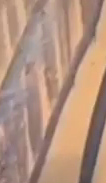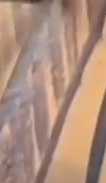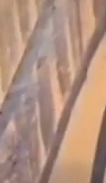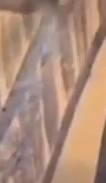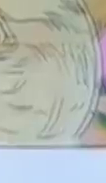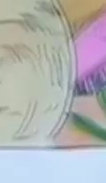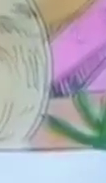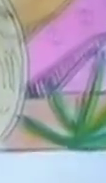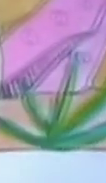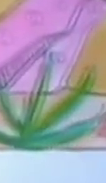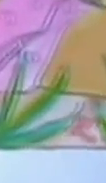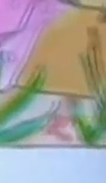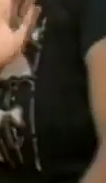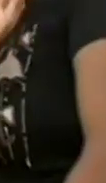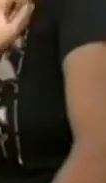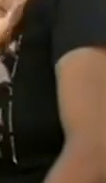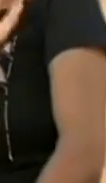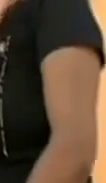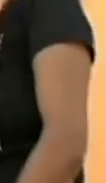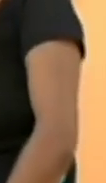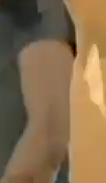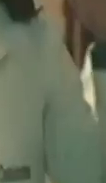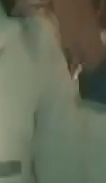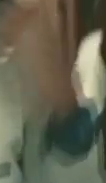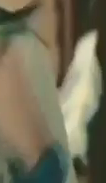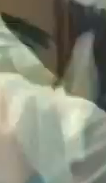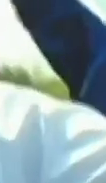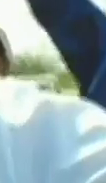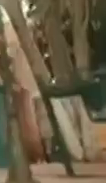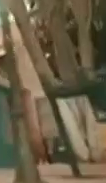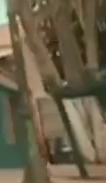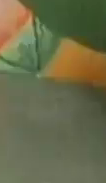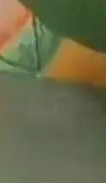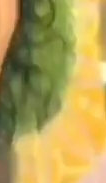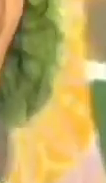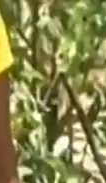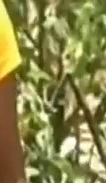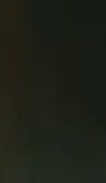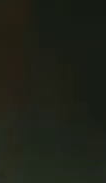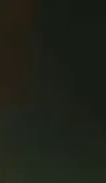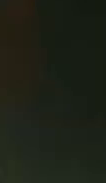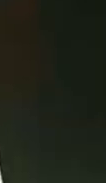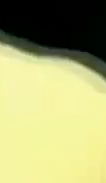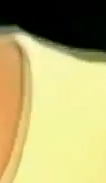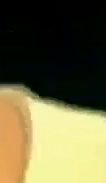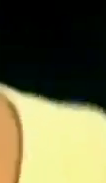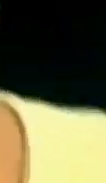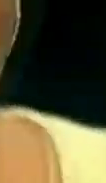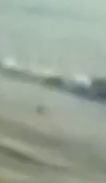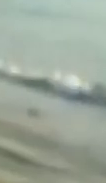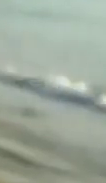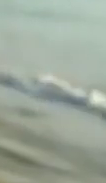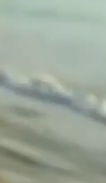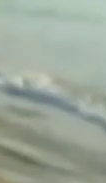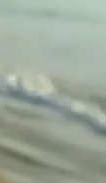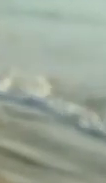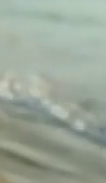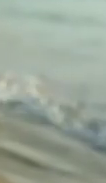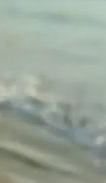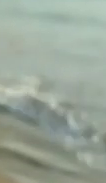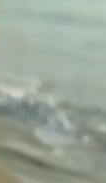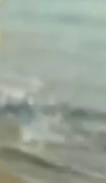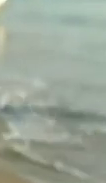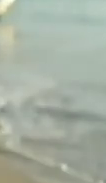todo más bonito y mejor, a sembrar esperanza, porque la misión es Venezuela Mujer. Y es nuestra